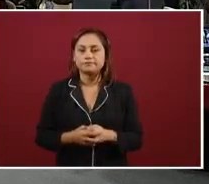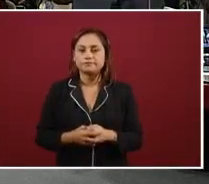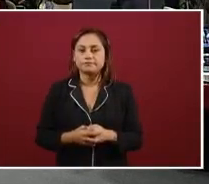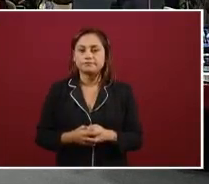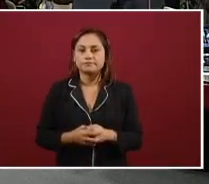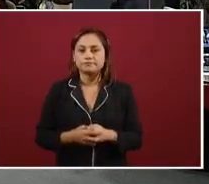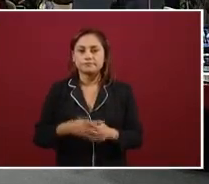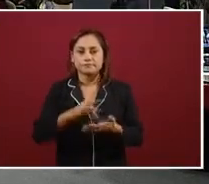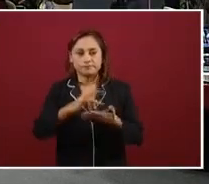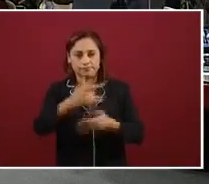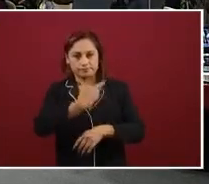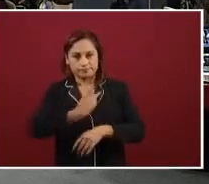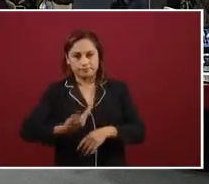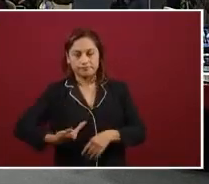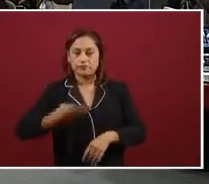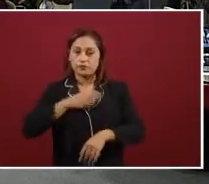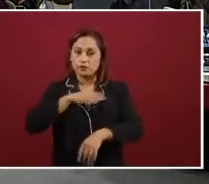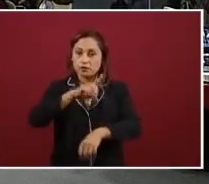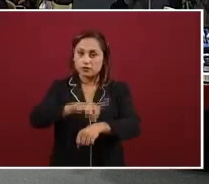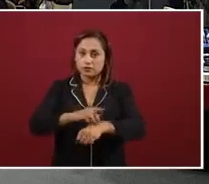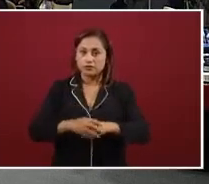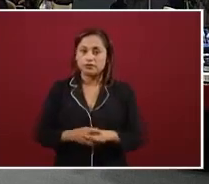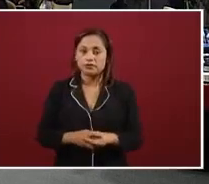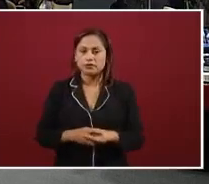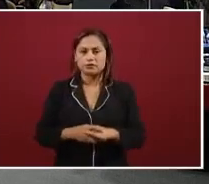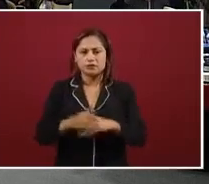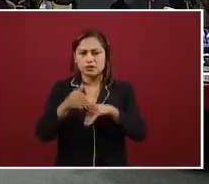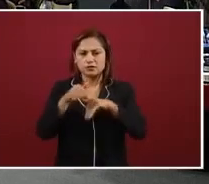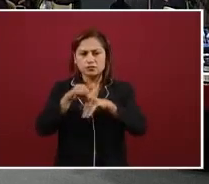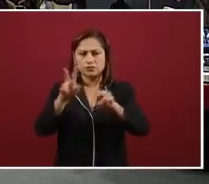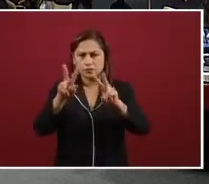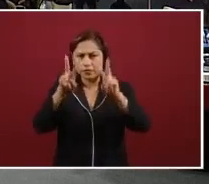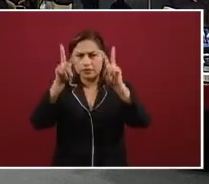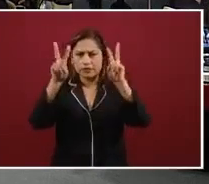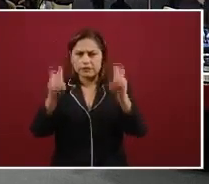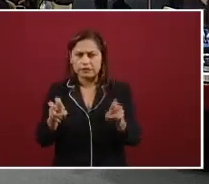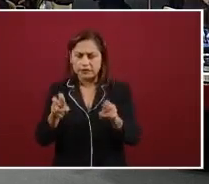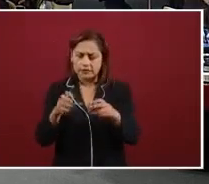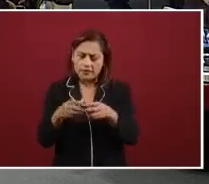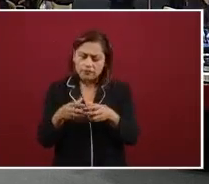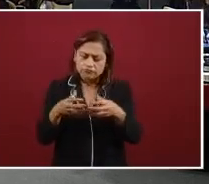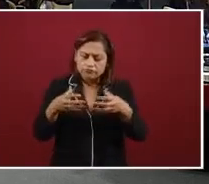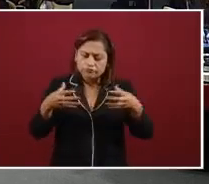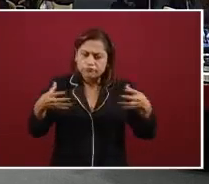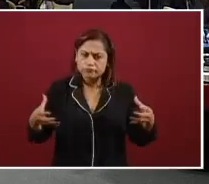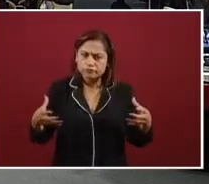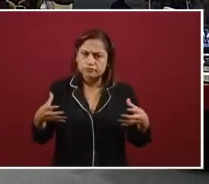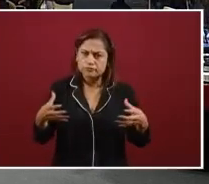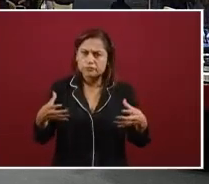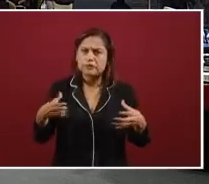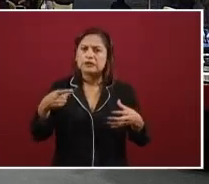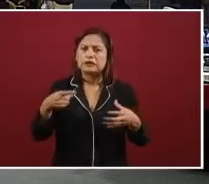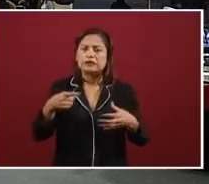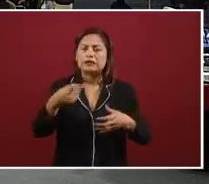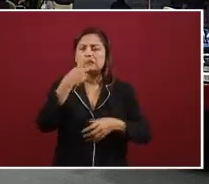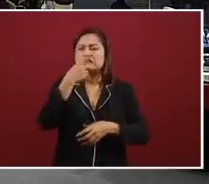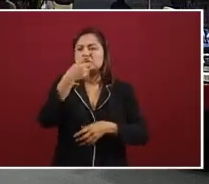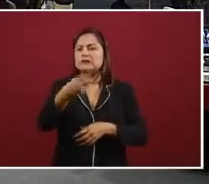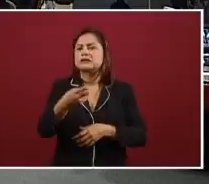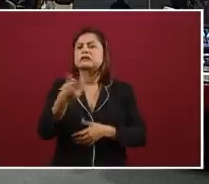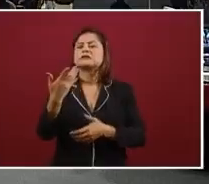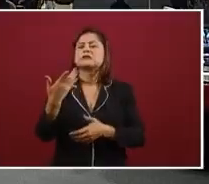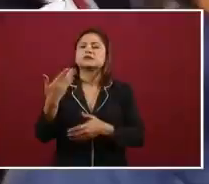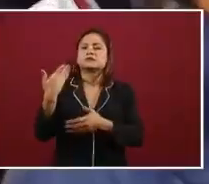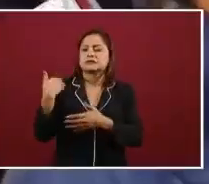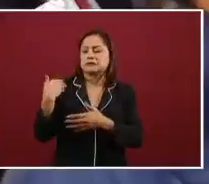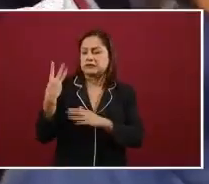Gracias, presidente. Buenos días. Sobre el asunto del crecimiento, se habla de que este trimestre, este último trimestre, ha sido el